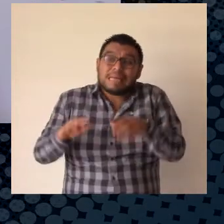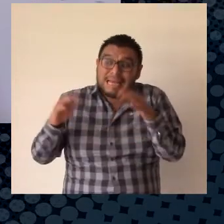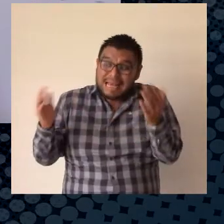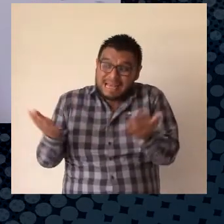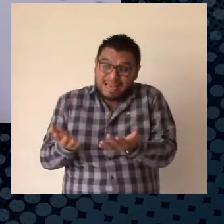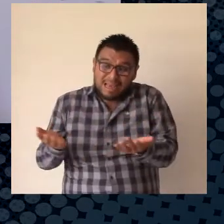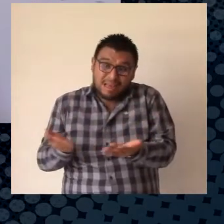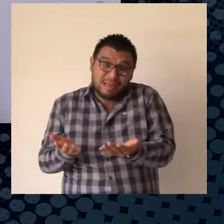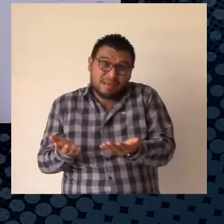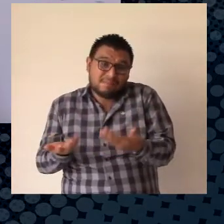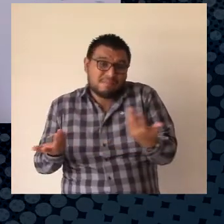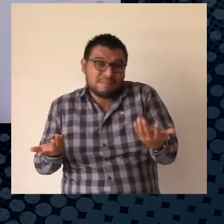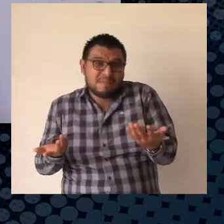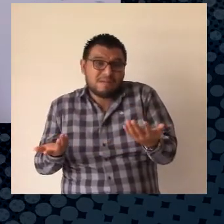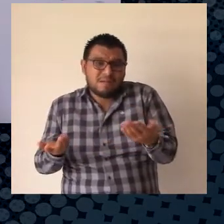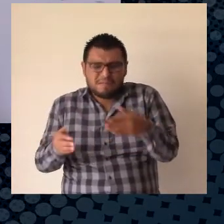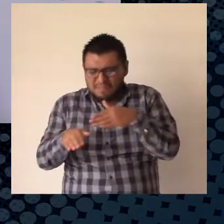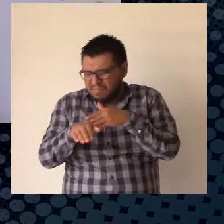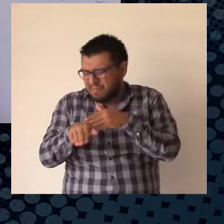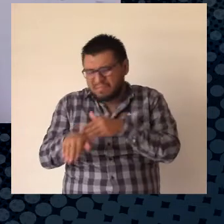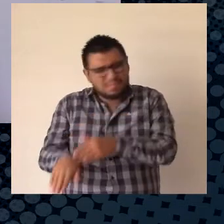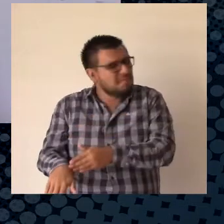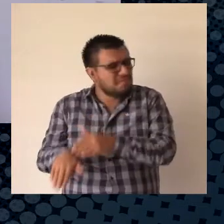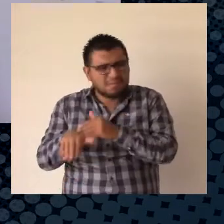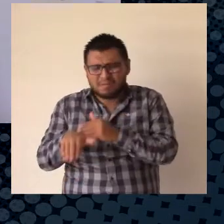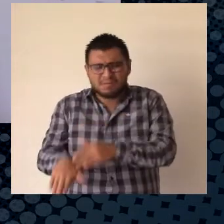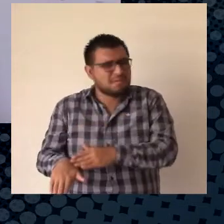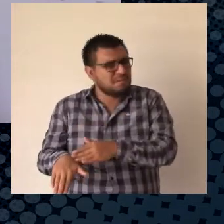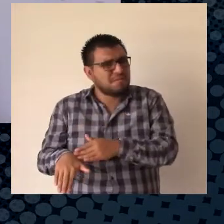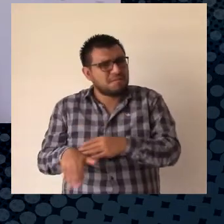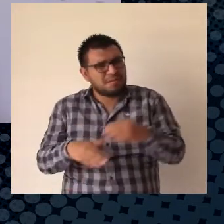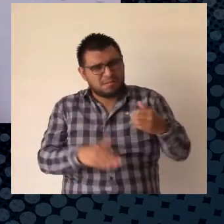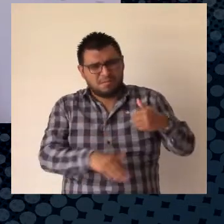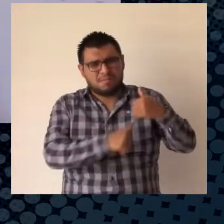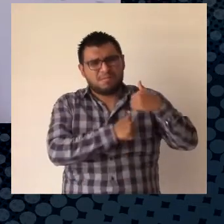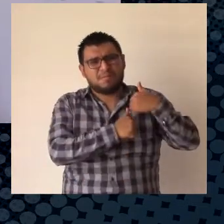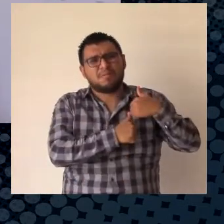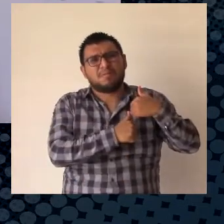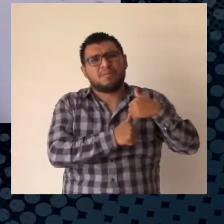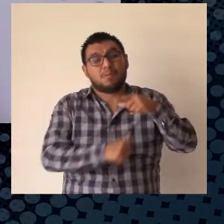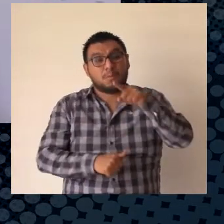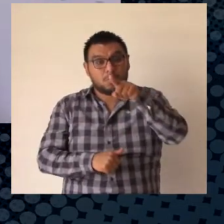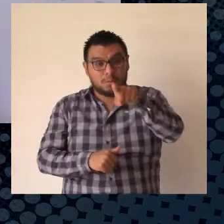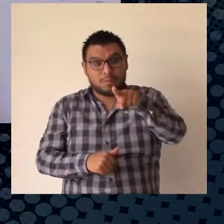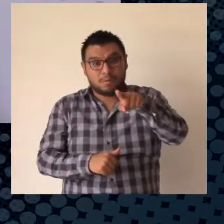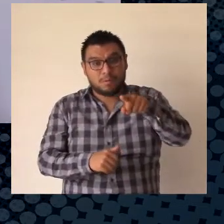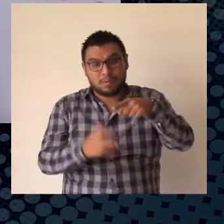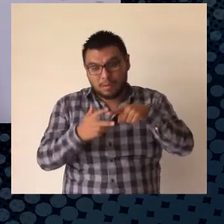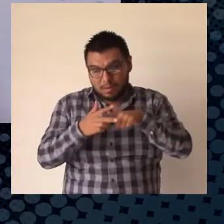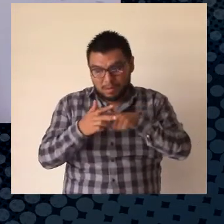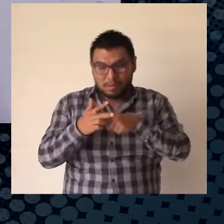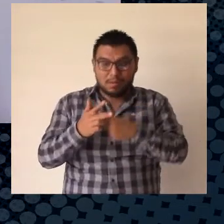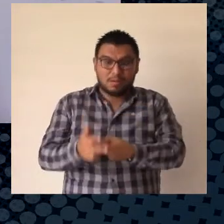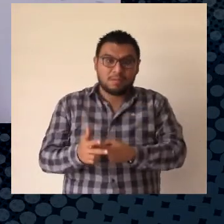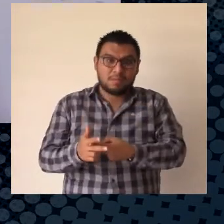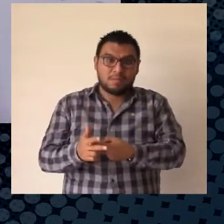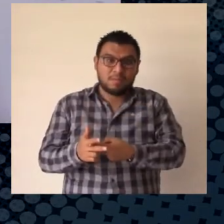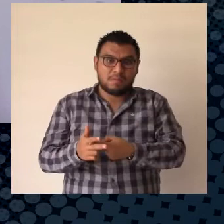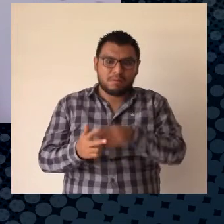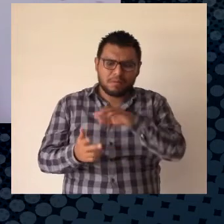que lo hace no someterse a la autoridad? Y usted empieza a descender en estos